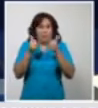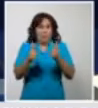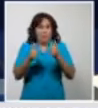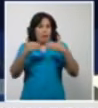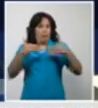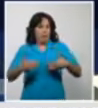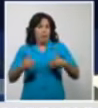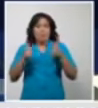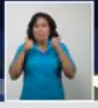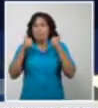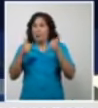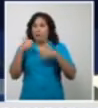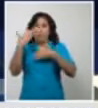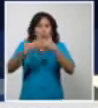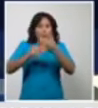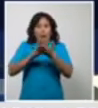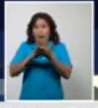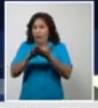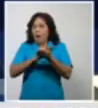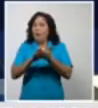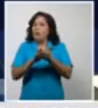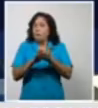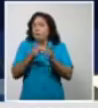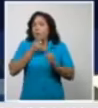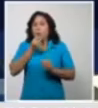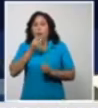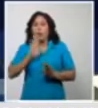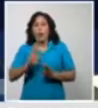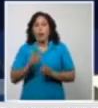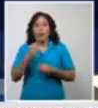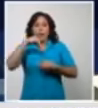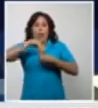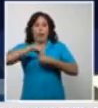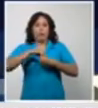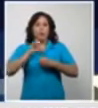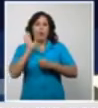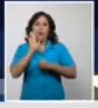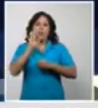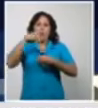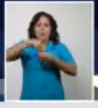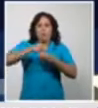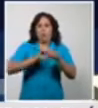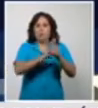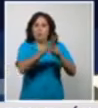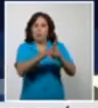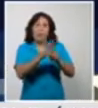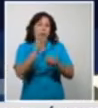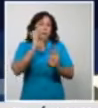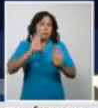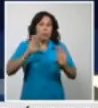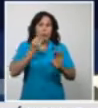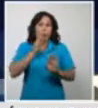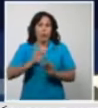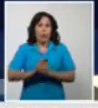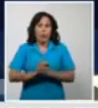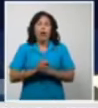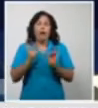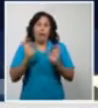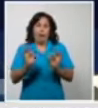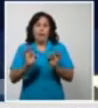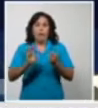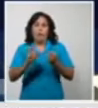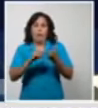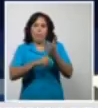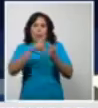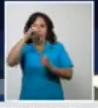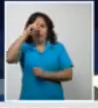problemas, pero que sin embargo a lo mejor ya está infectada, ya es detectable mediante el PCR en